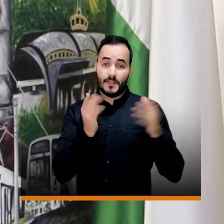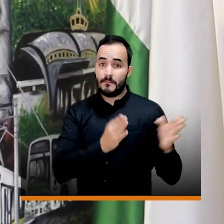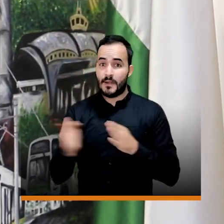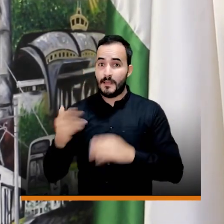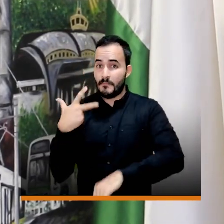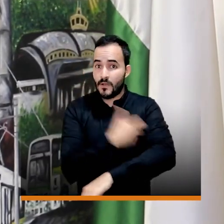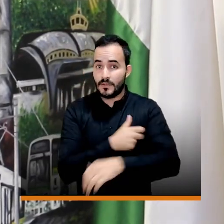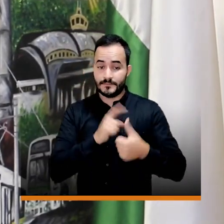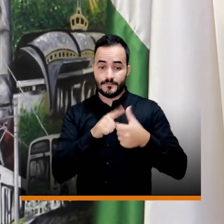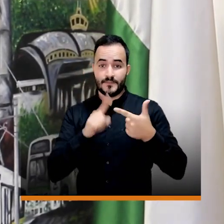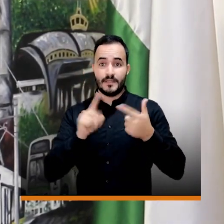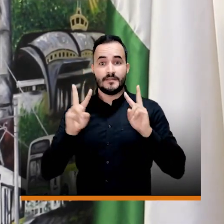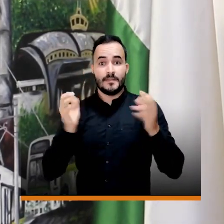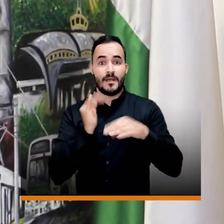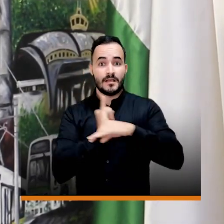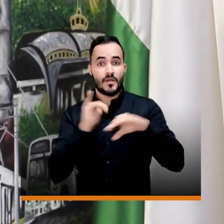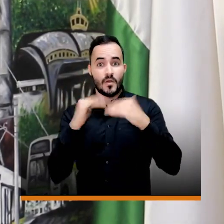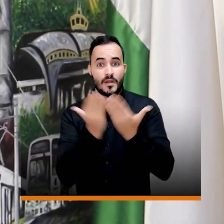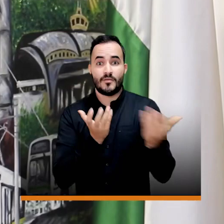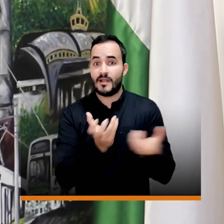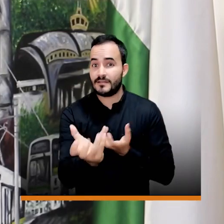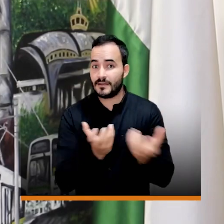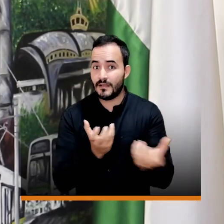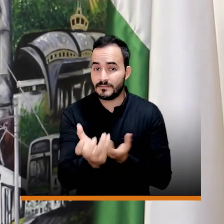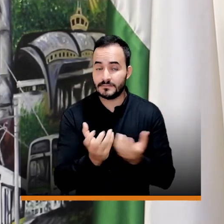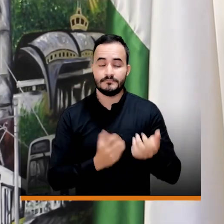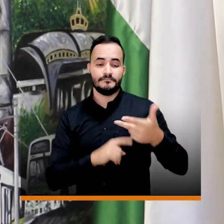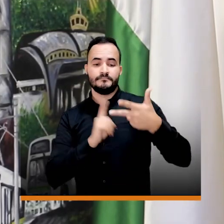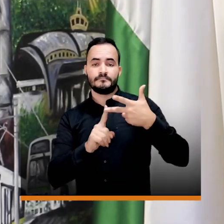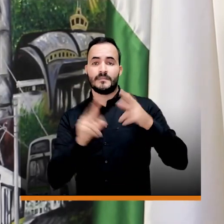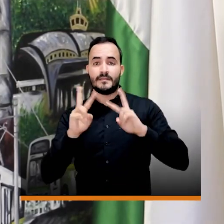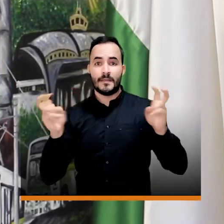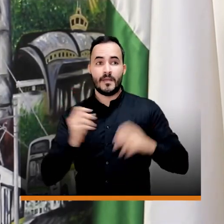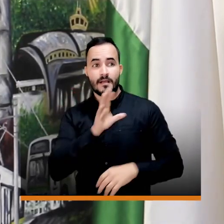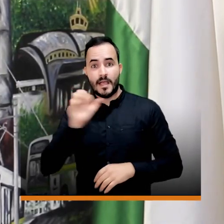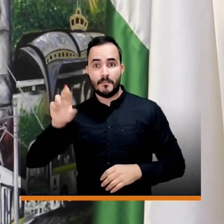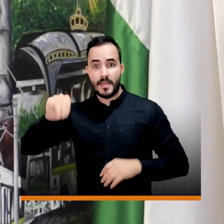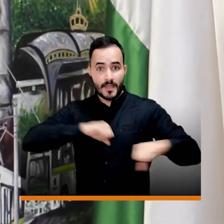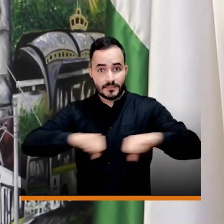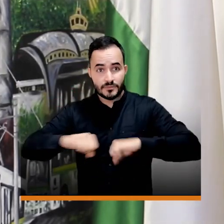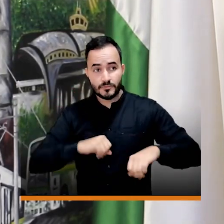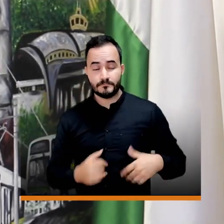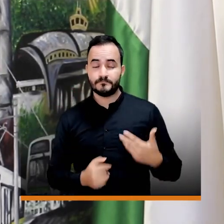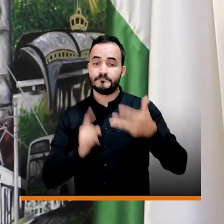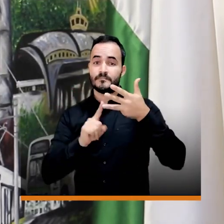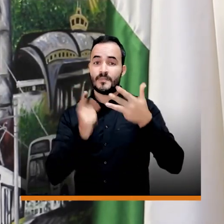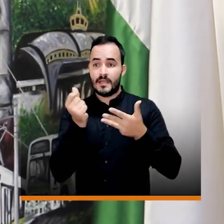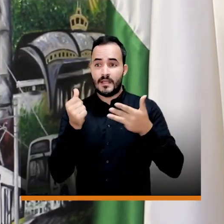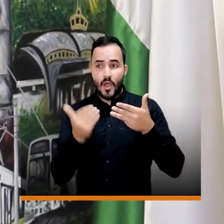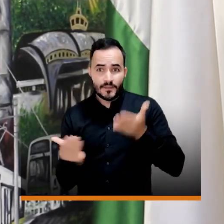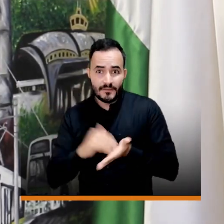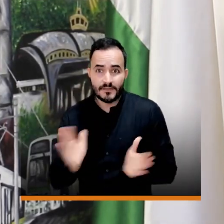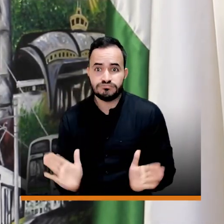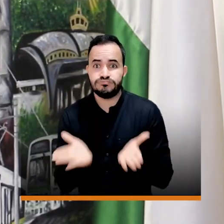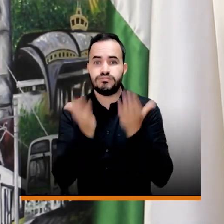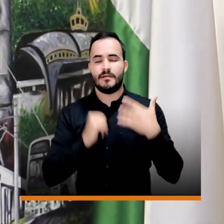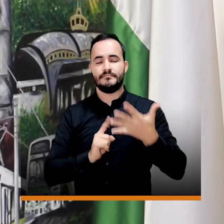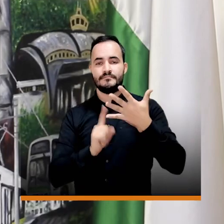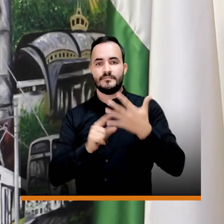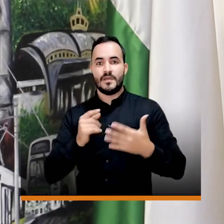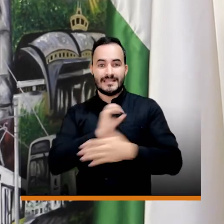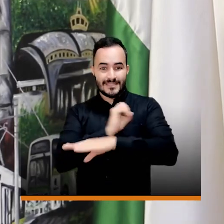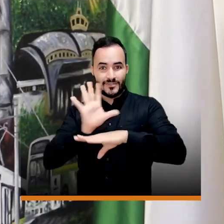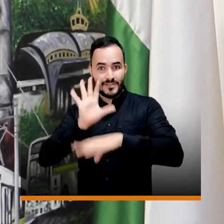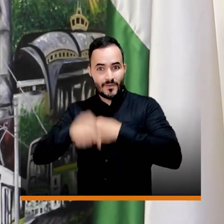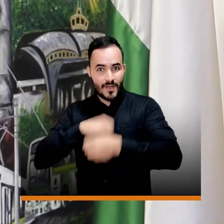de vacunación, la alternancia en las instituciones educativas, la gestión de PM, la reactivación económica, el programa Buen